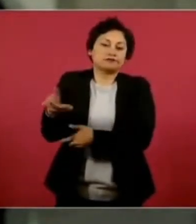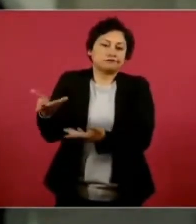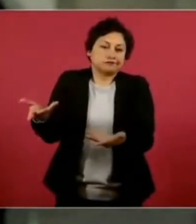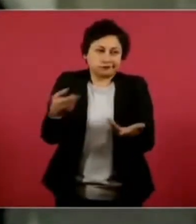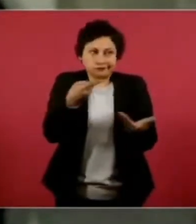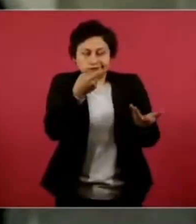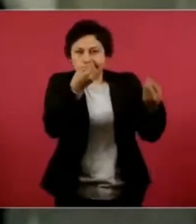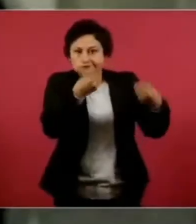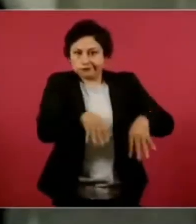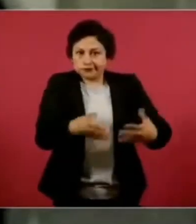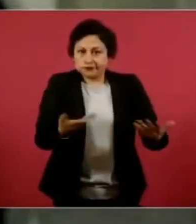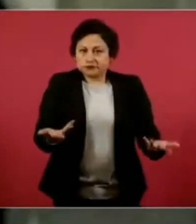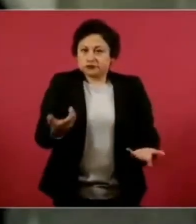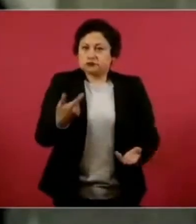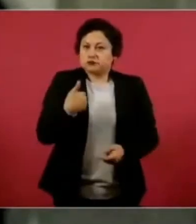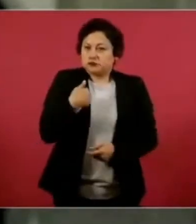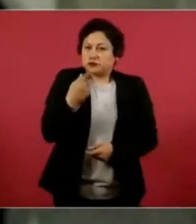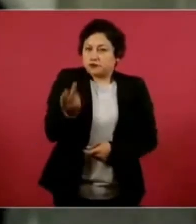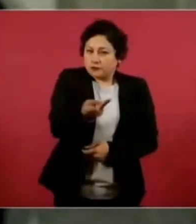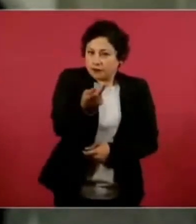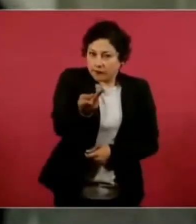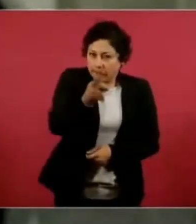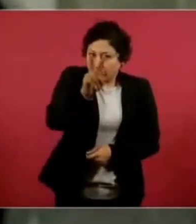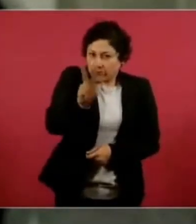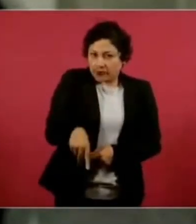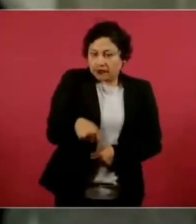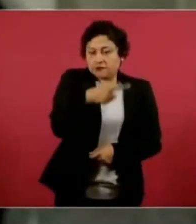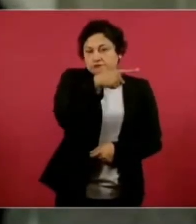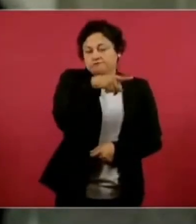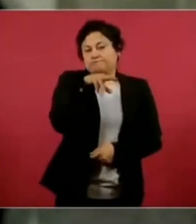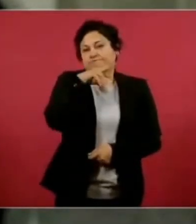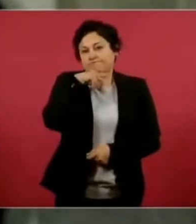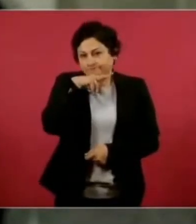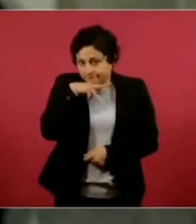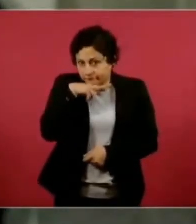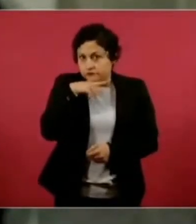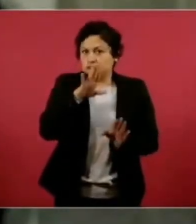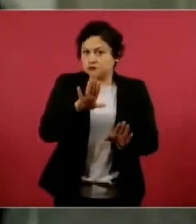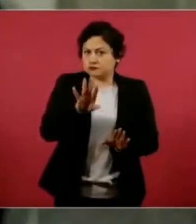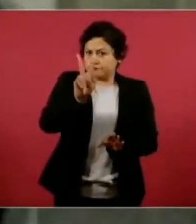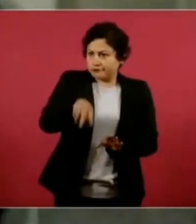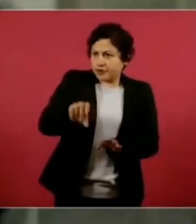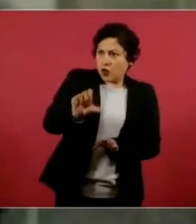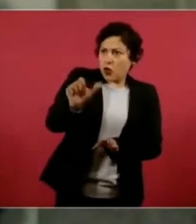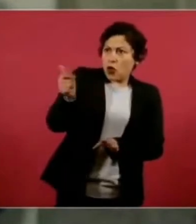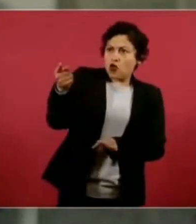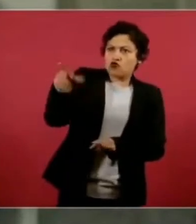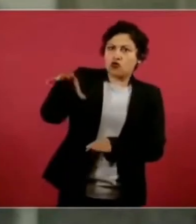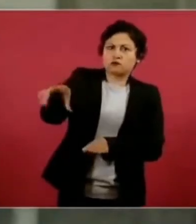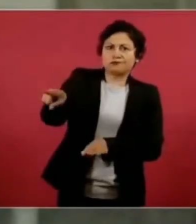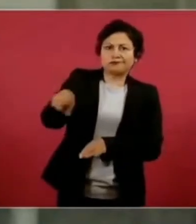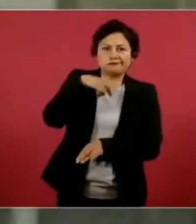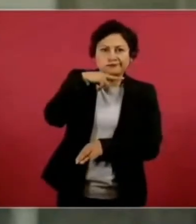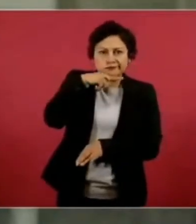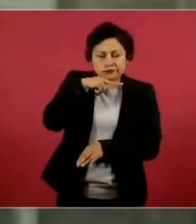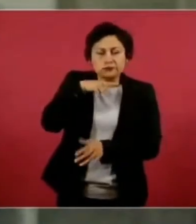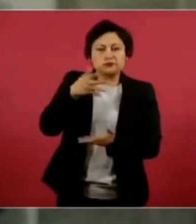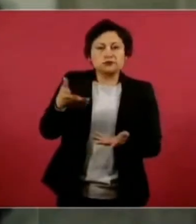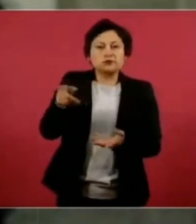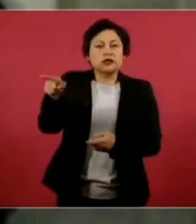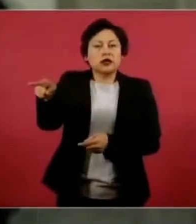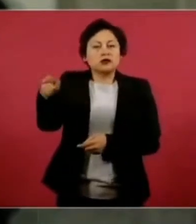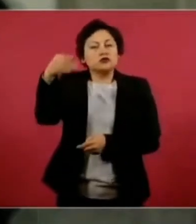preguntarle sobre esta preocupación legítima que sí existe en un sector social de que la Sedena, la Marina